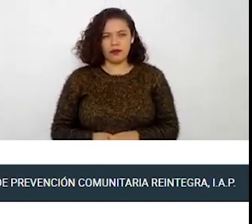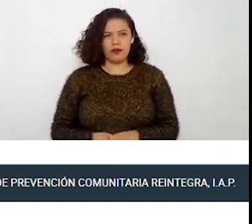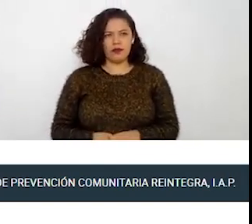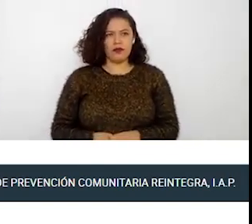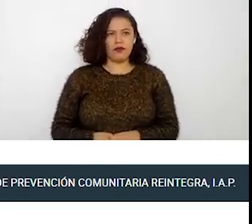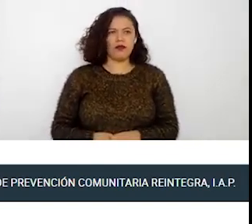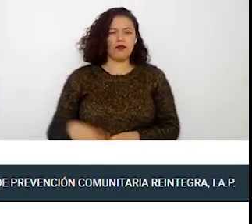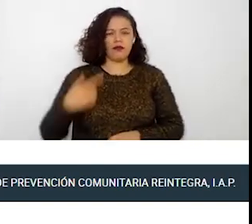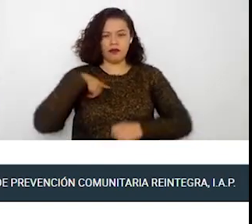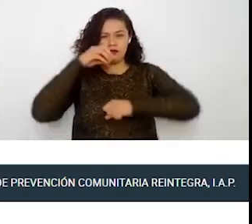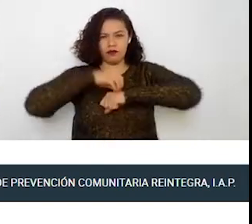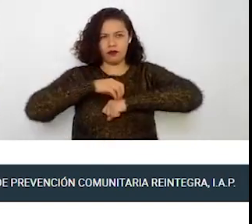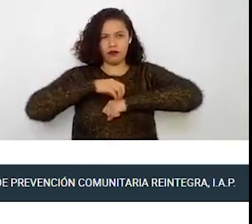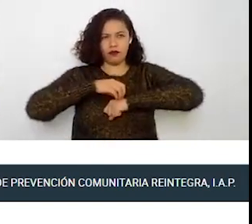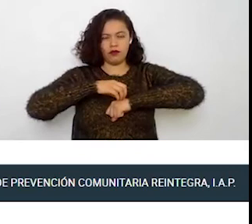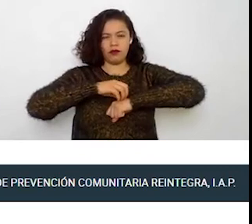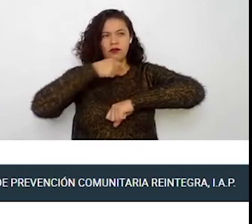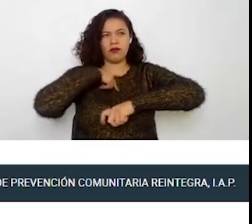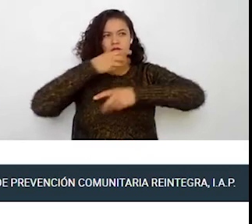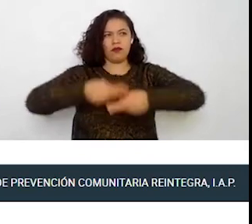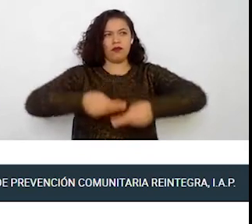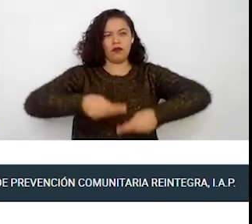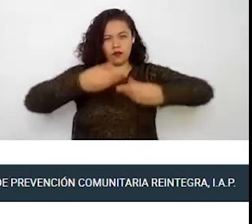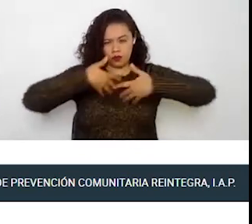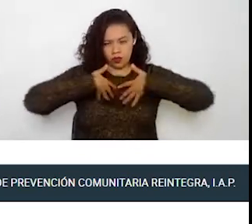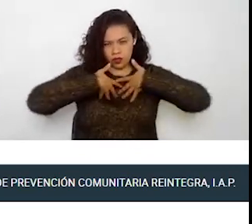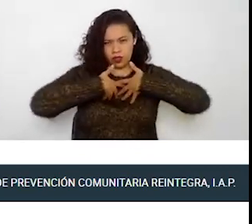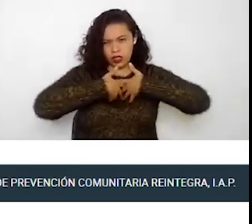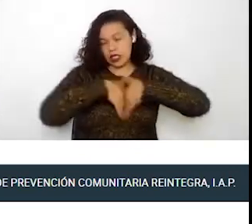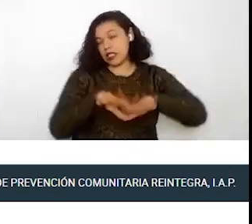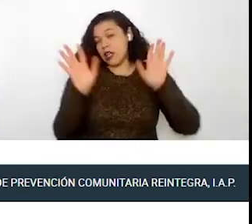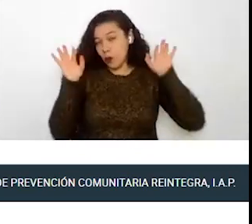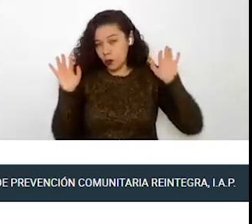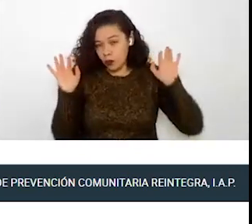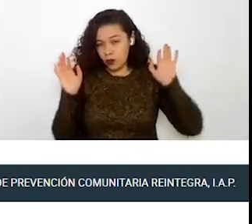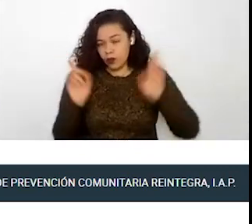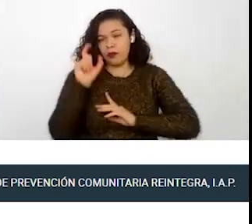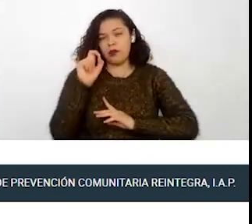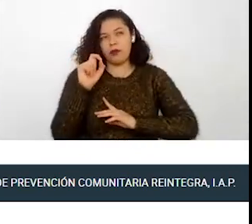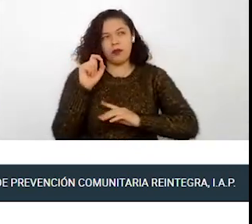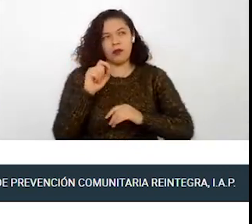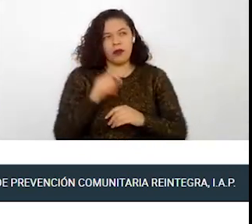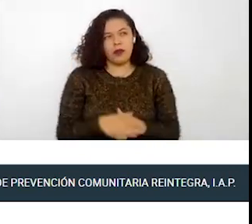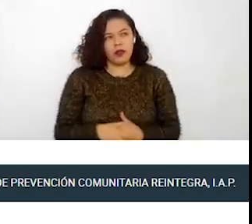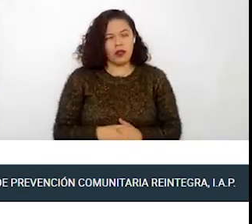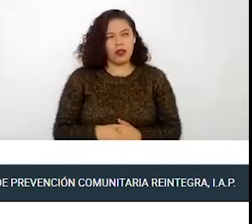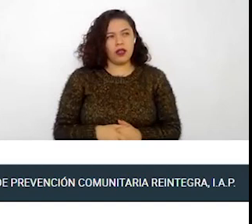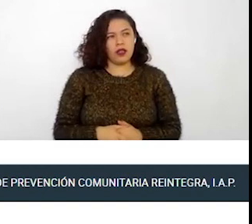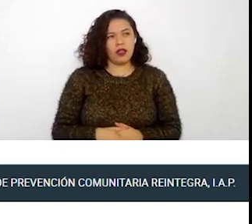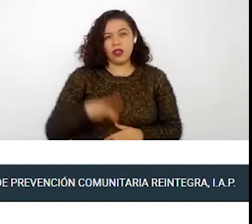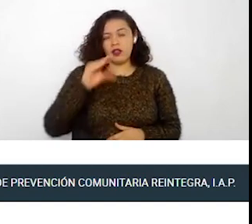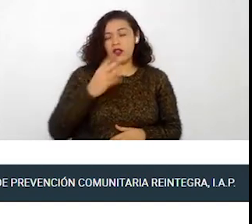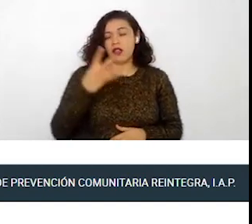voy a poner que me está dando Según esto 94 mil